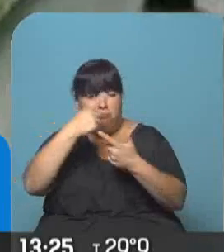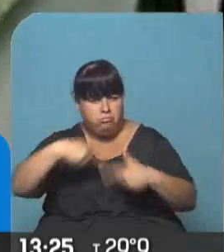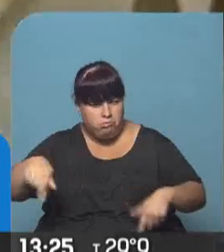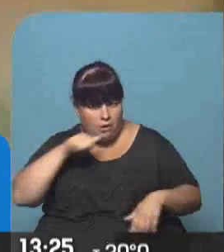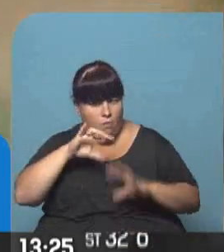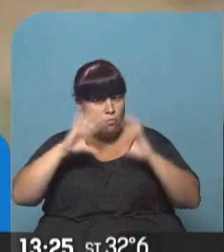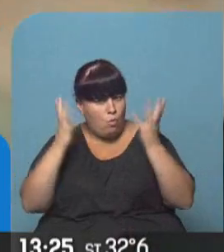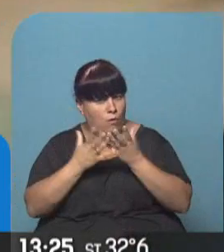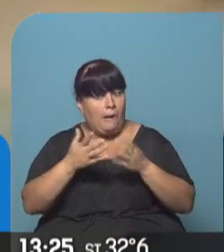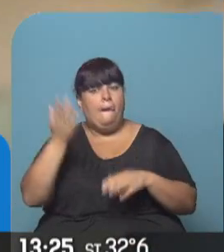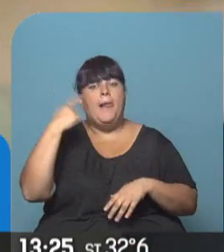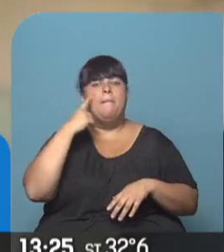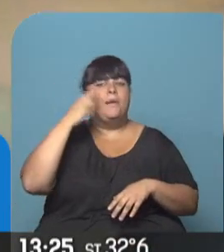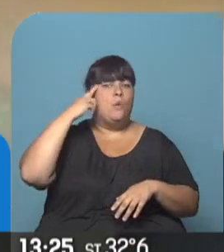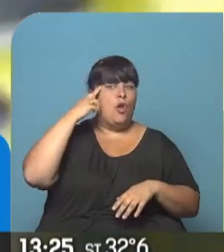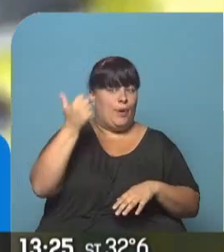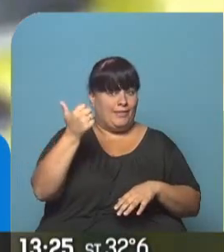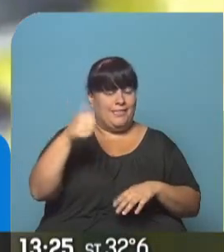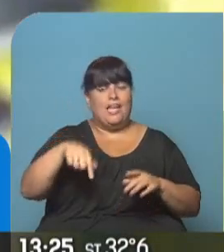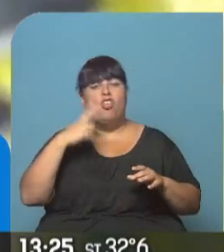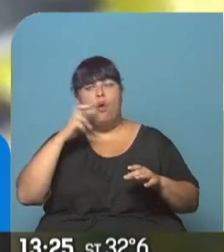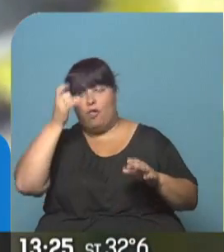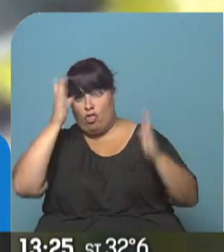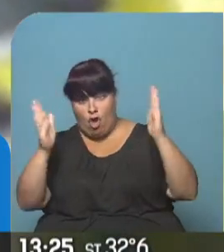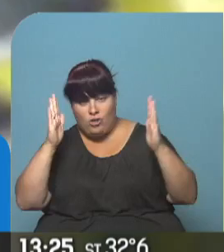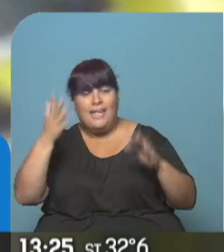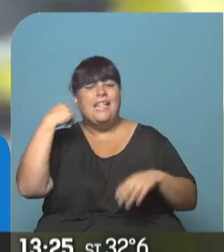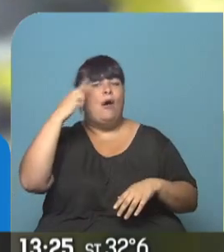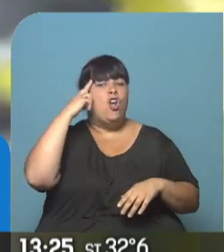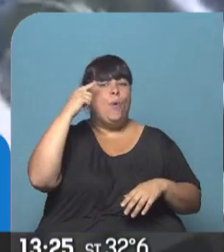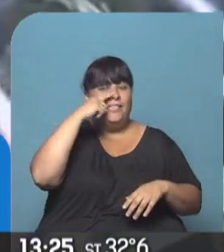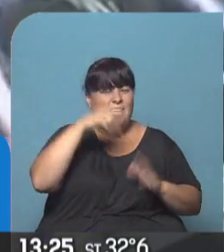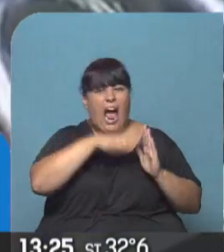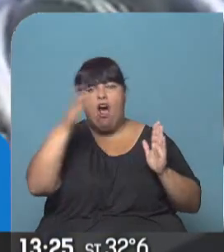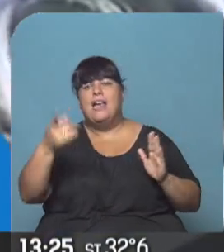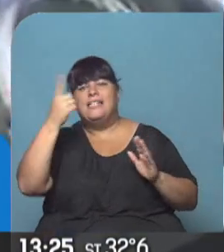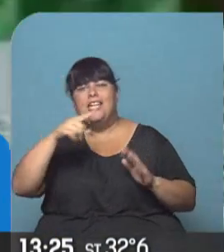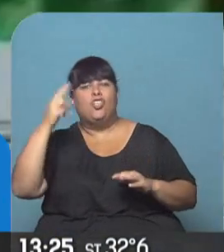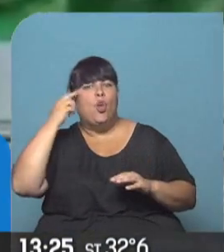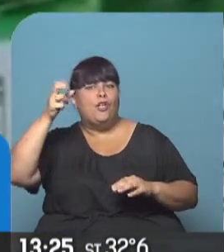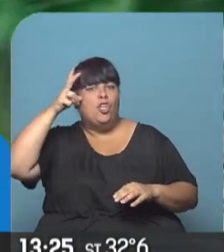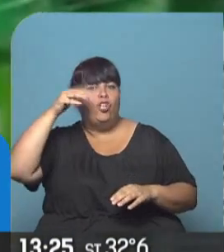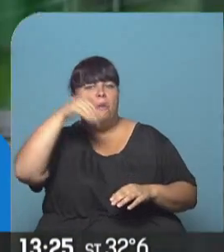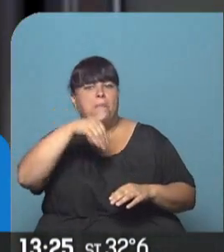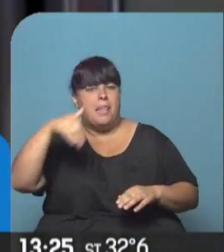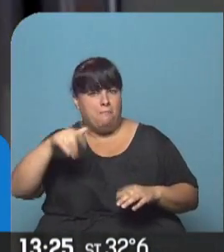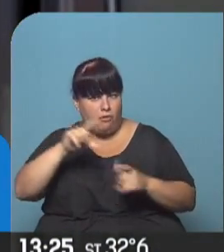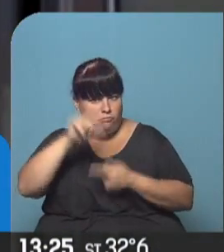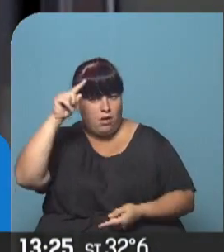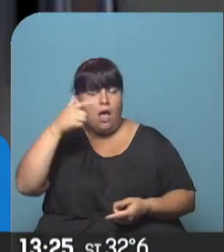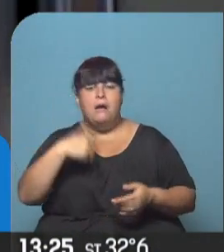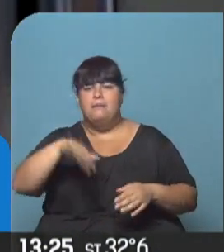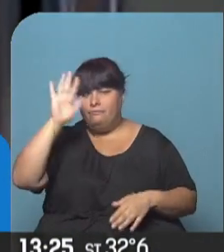se pasó entre 1996 y 2012 de 97 a 198 milímetros con un